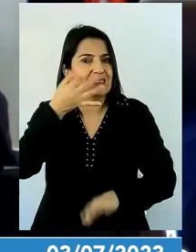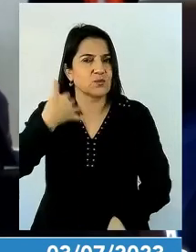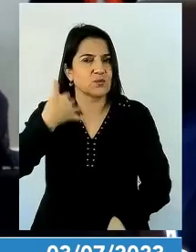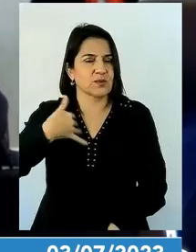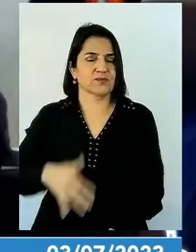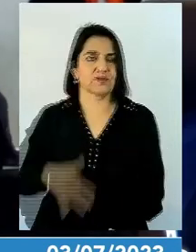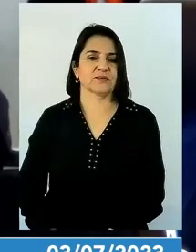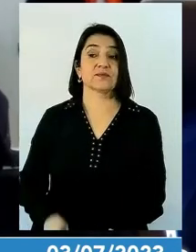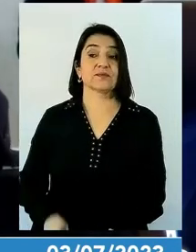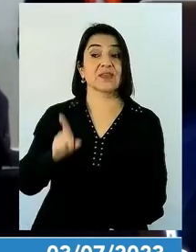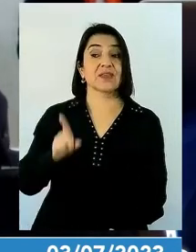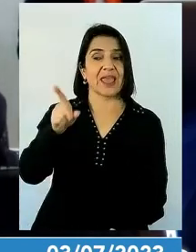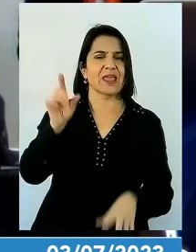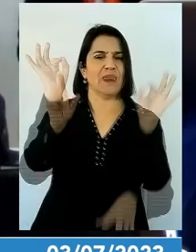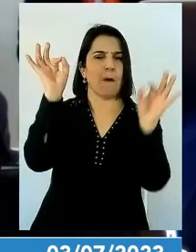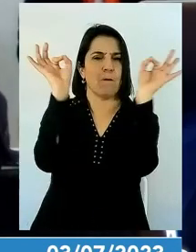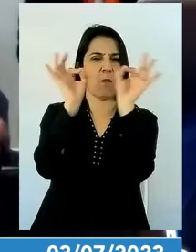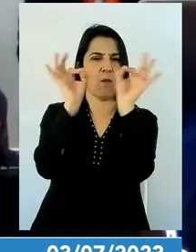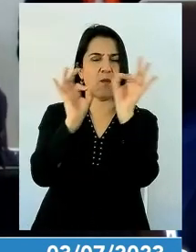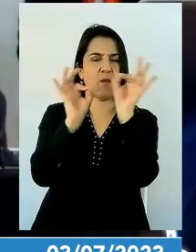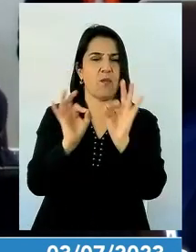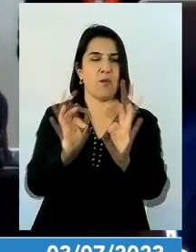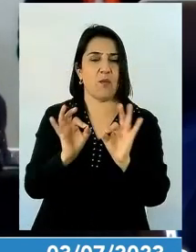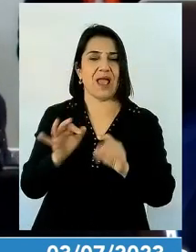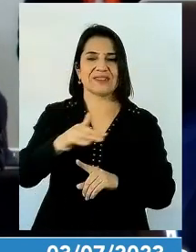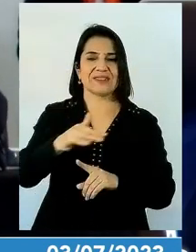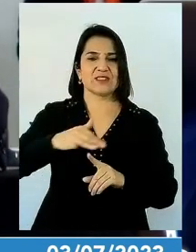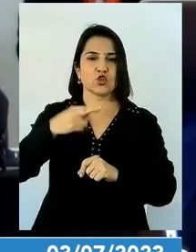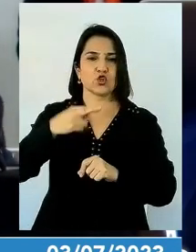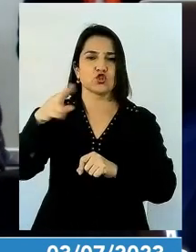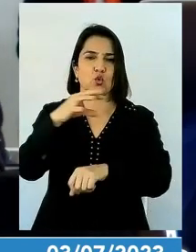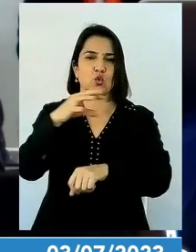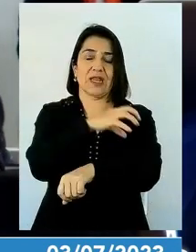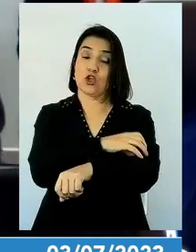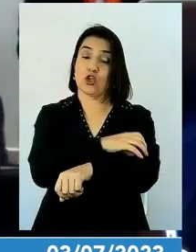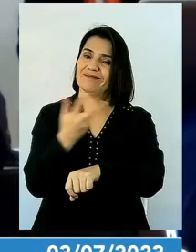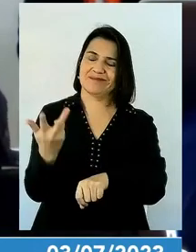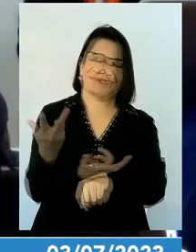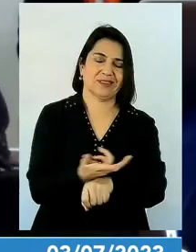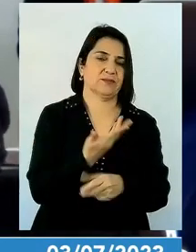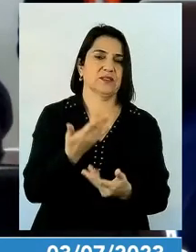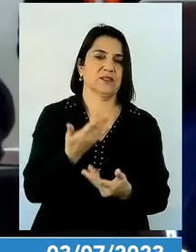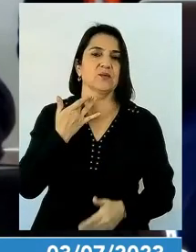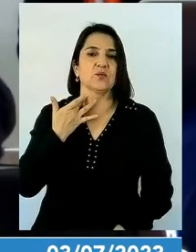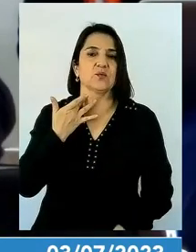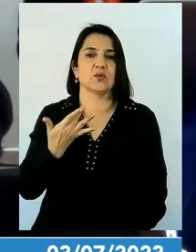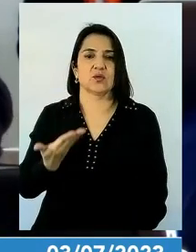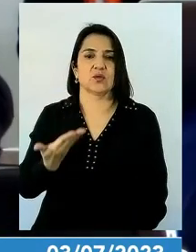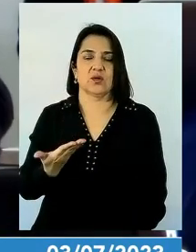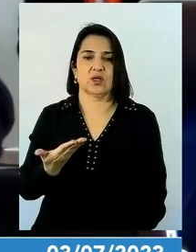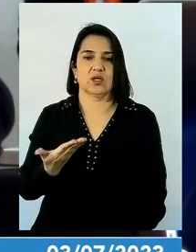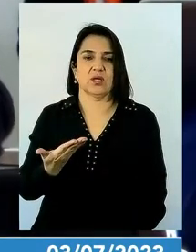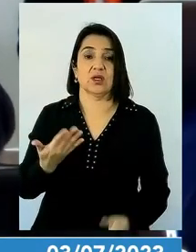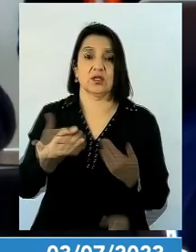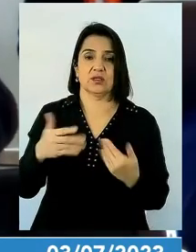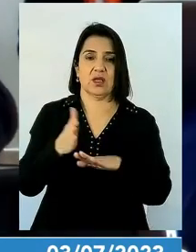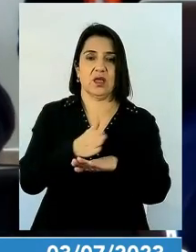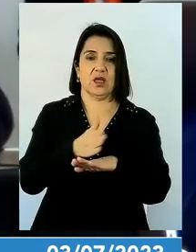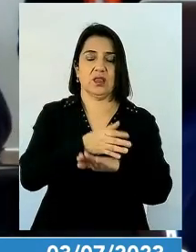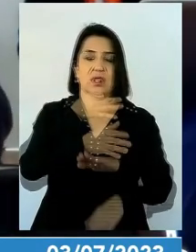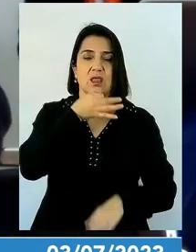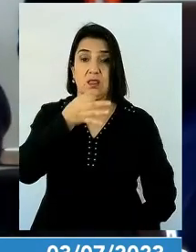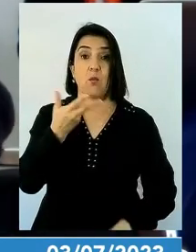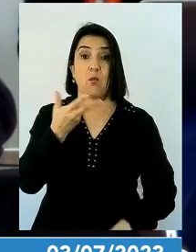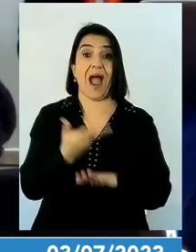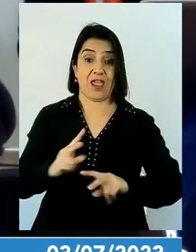la situación de su región, que es dramática. Porque, digamos, ya lo dijimos, tiene la infraestructura que todos quisiéramos para